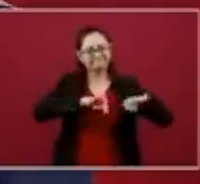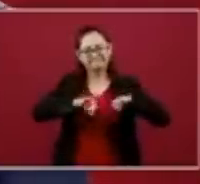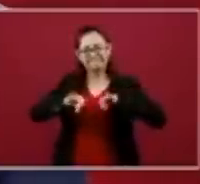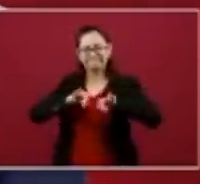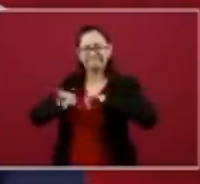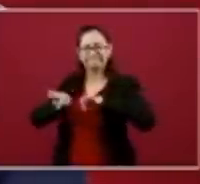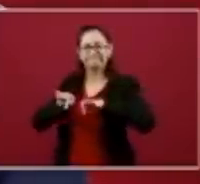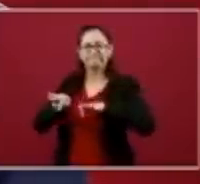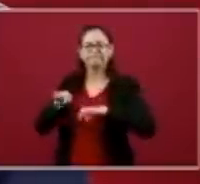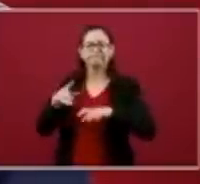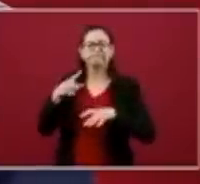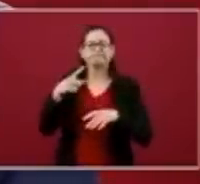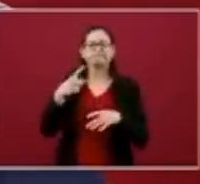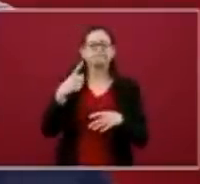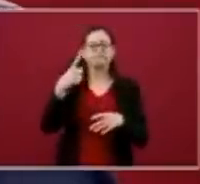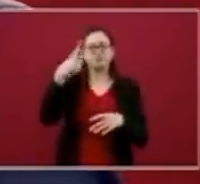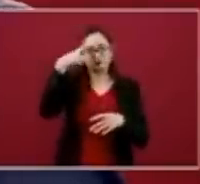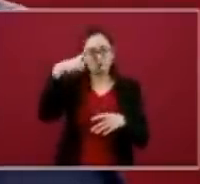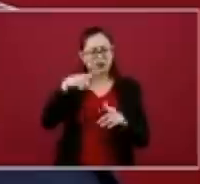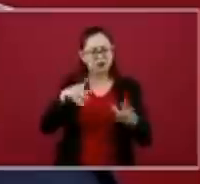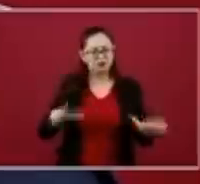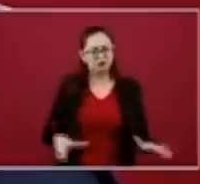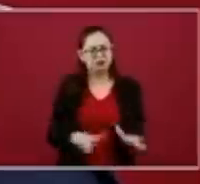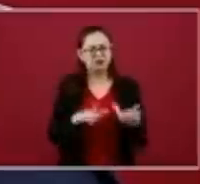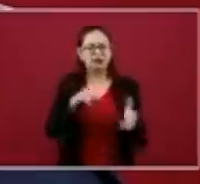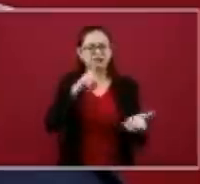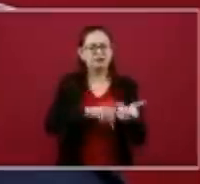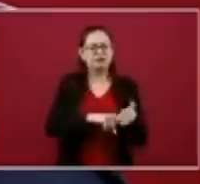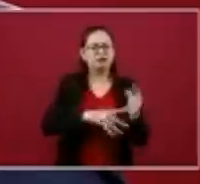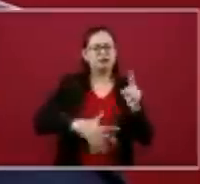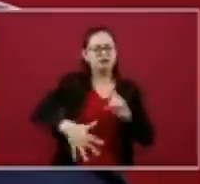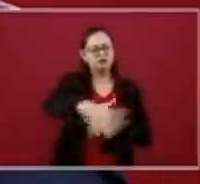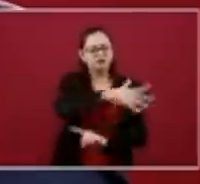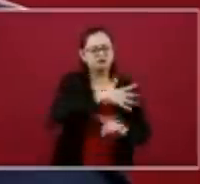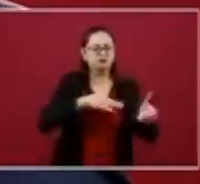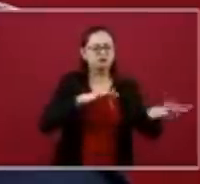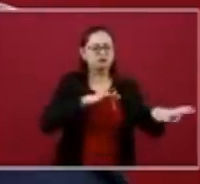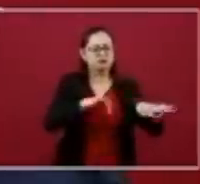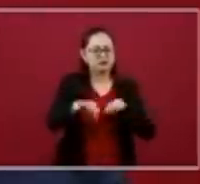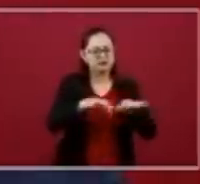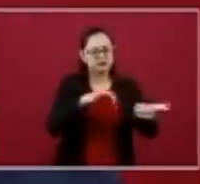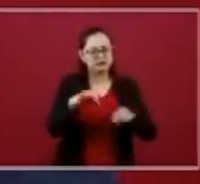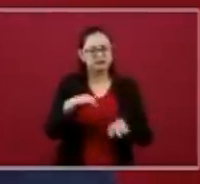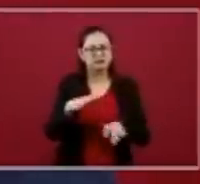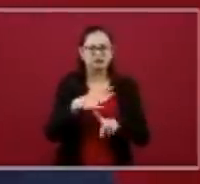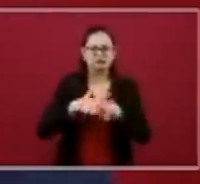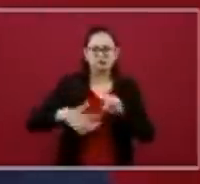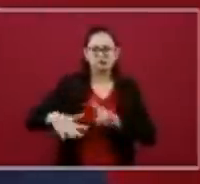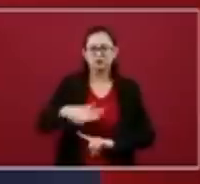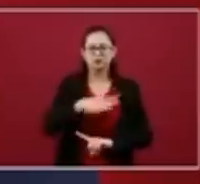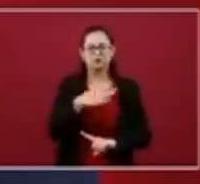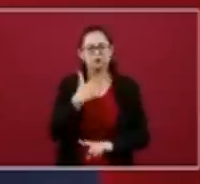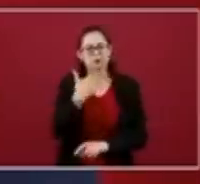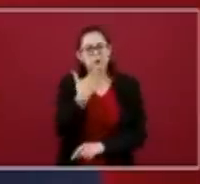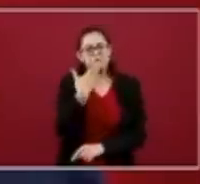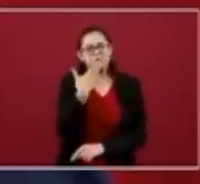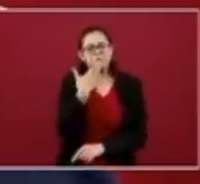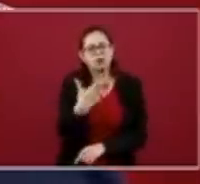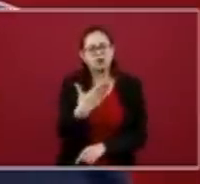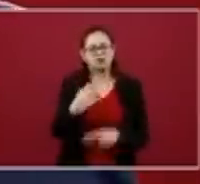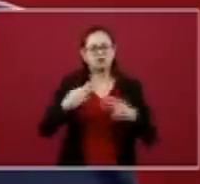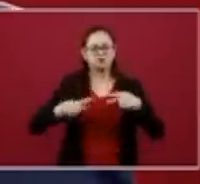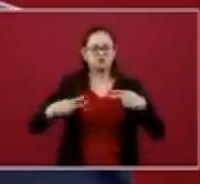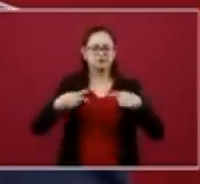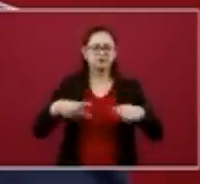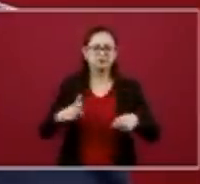para que haya trabajo, haya bienestar, beneficio de la gente.